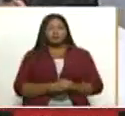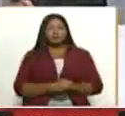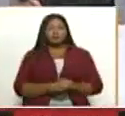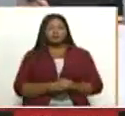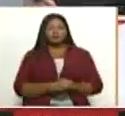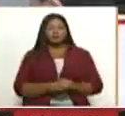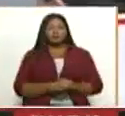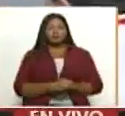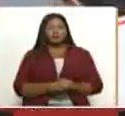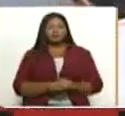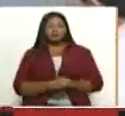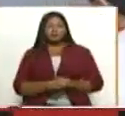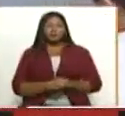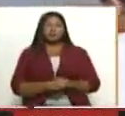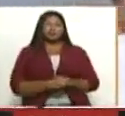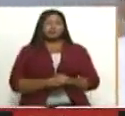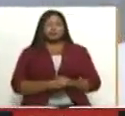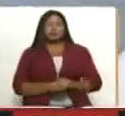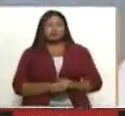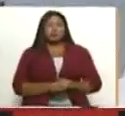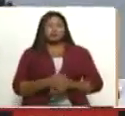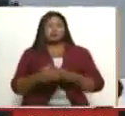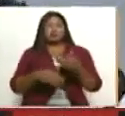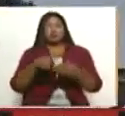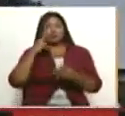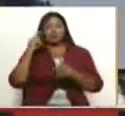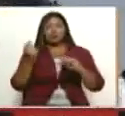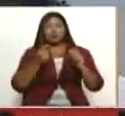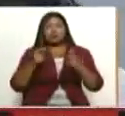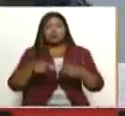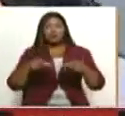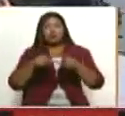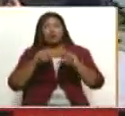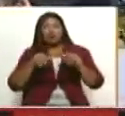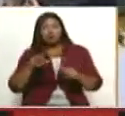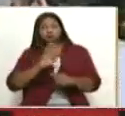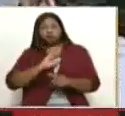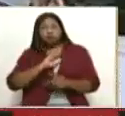Empecemos ya a comprometer a los otros actores que se disputan en esos territorios,